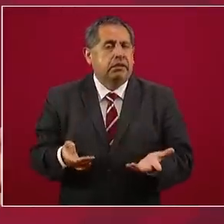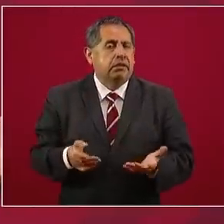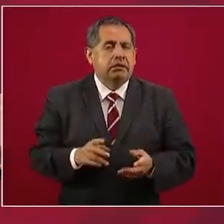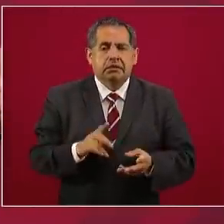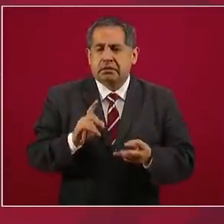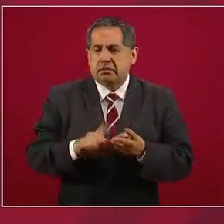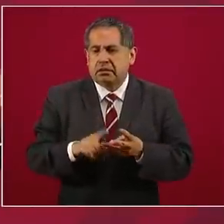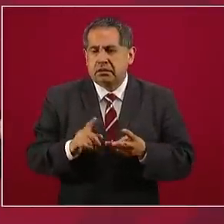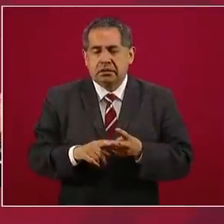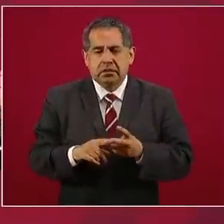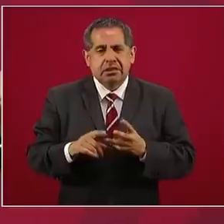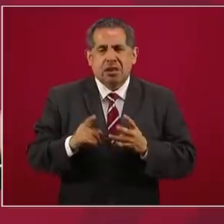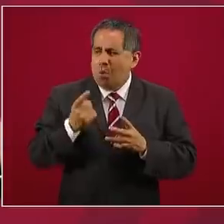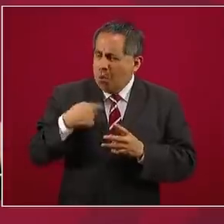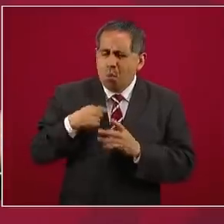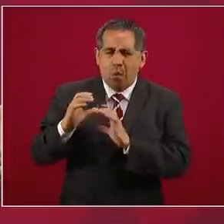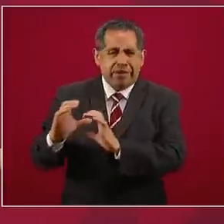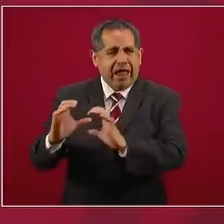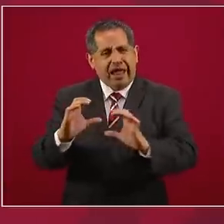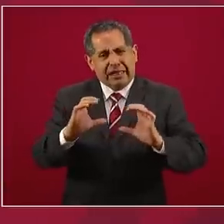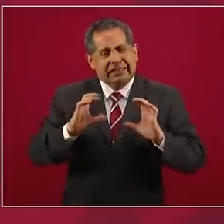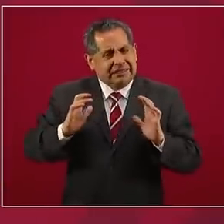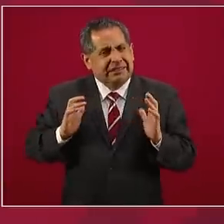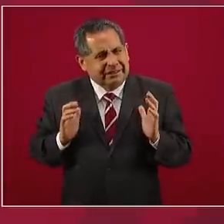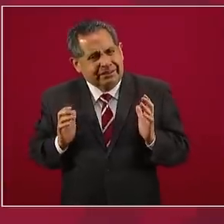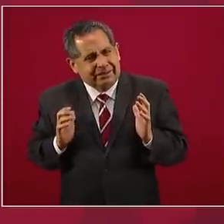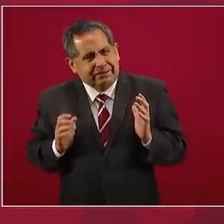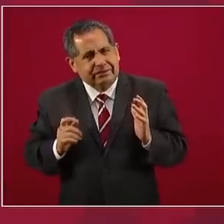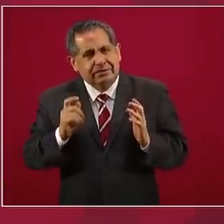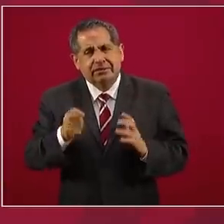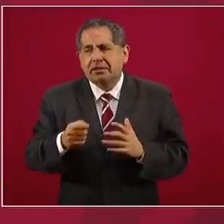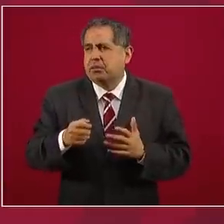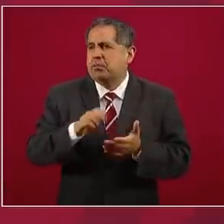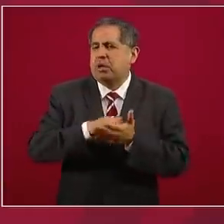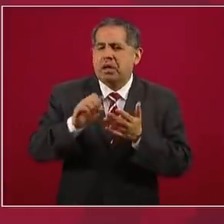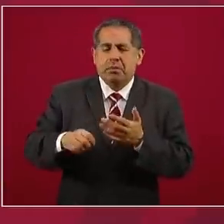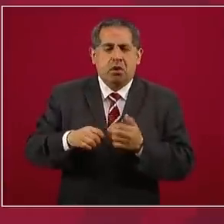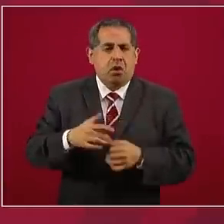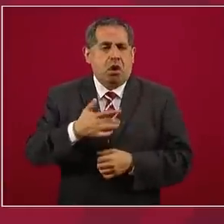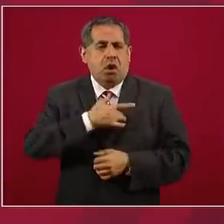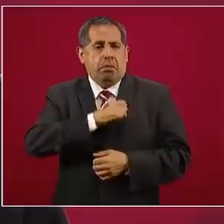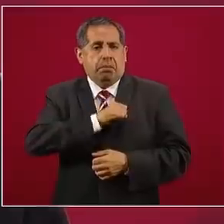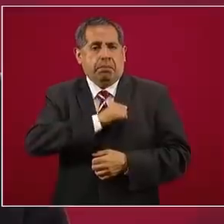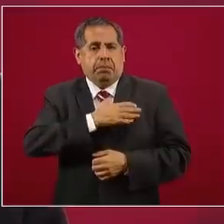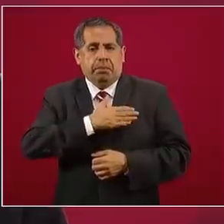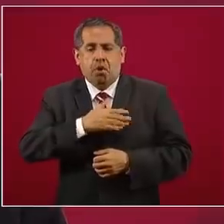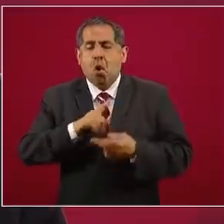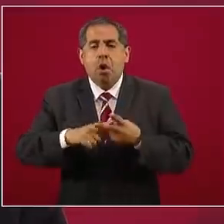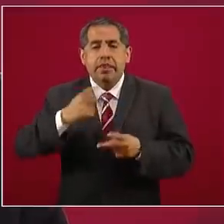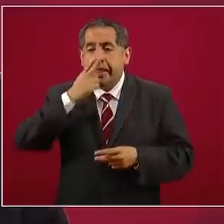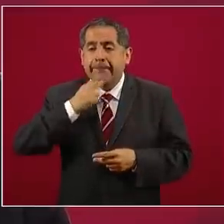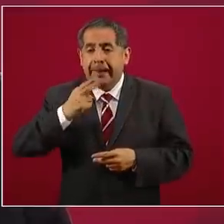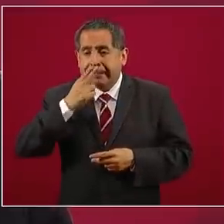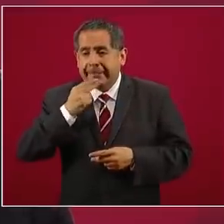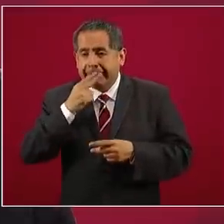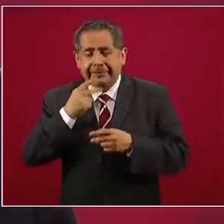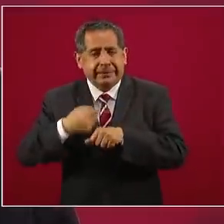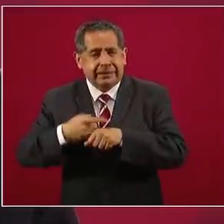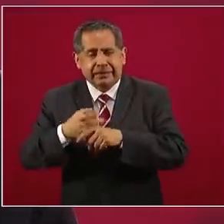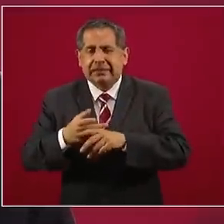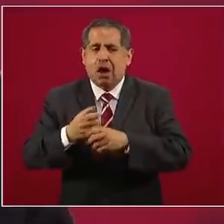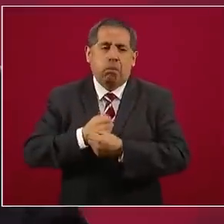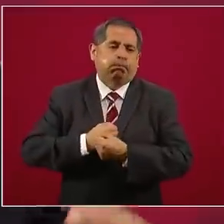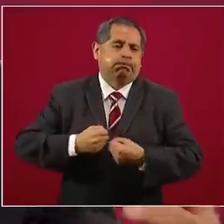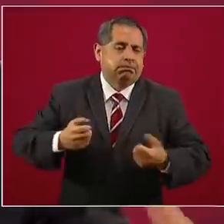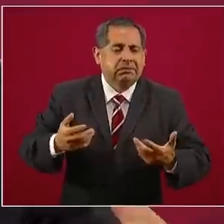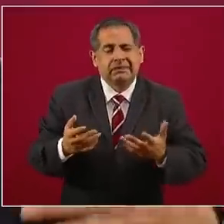el cuidarnos de enfermedades como la hipertensión, como la diabetes, la